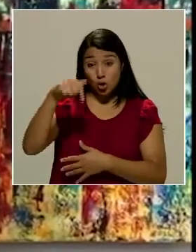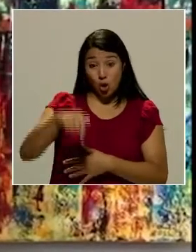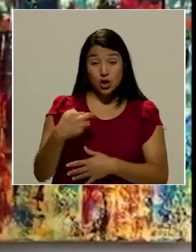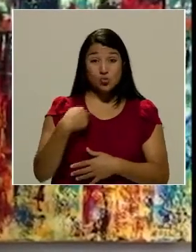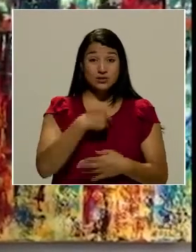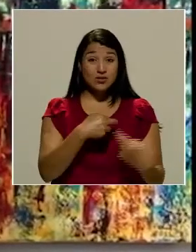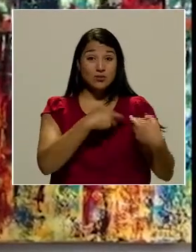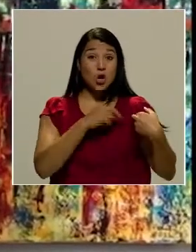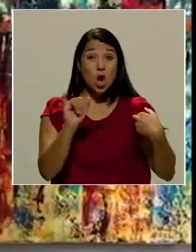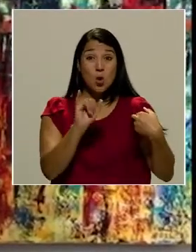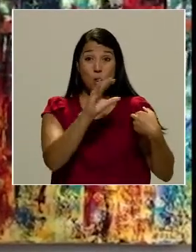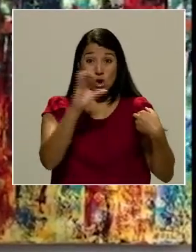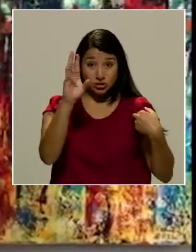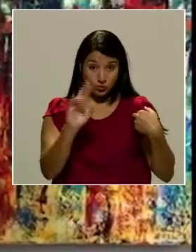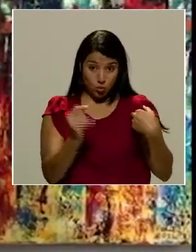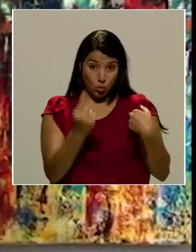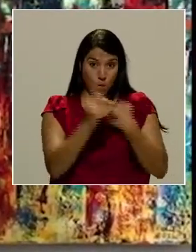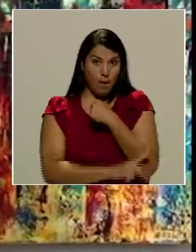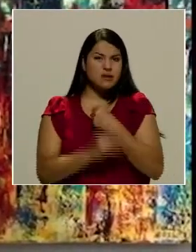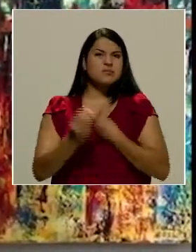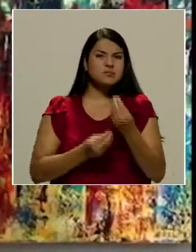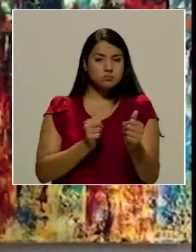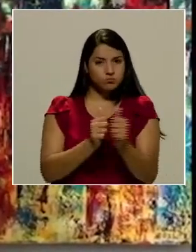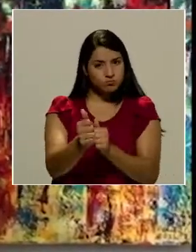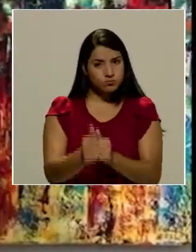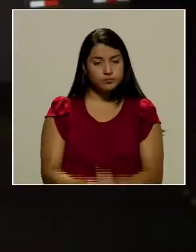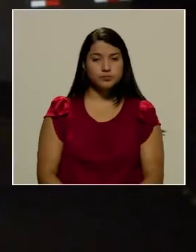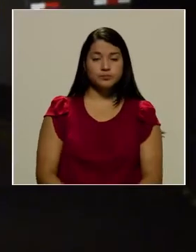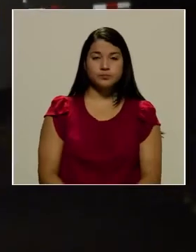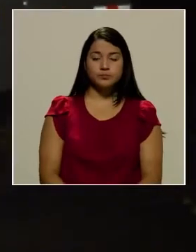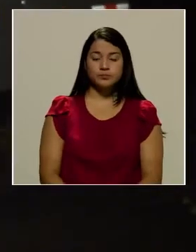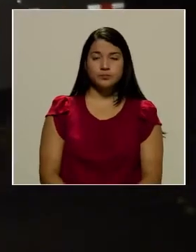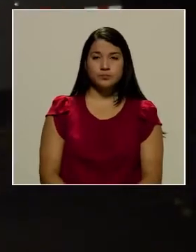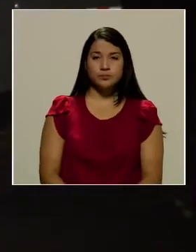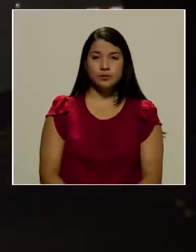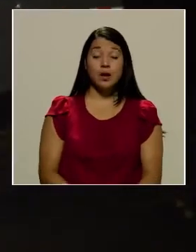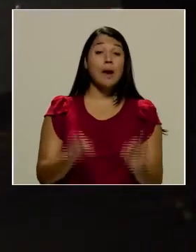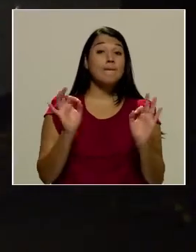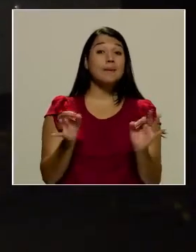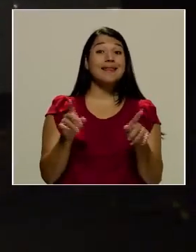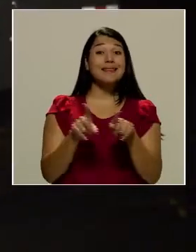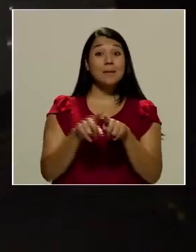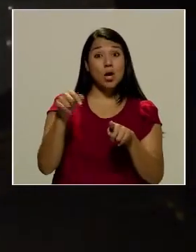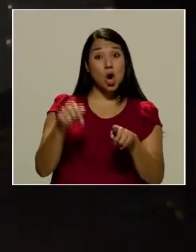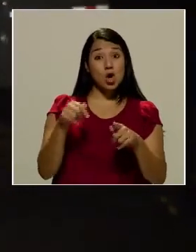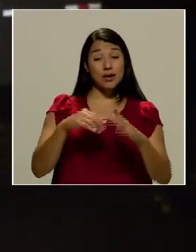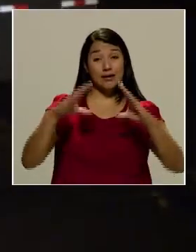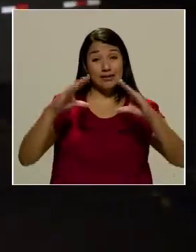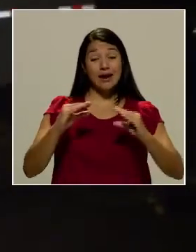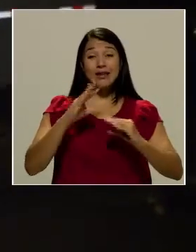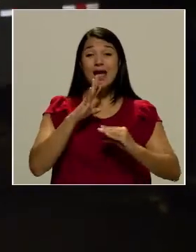país es salir adelante. Bien, también esta tarde hablamos con